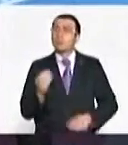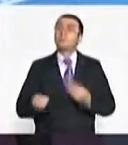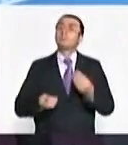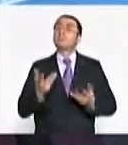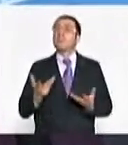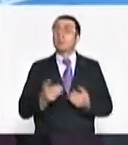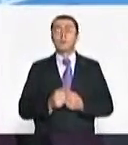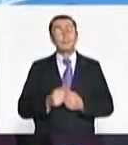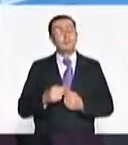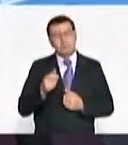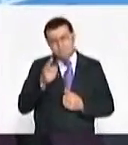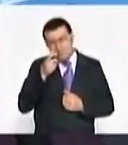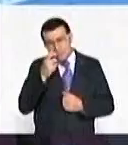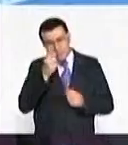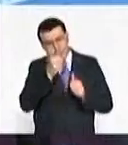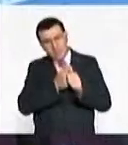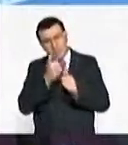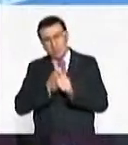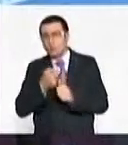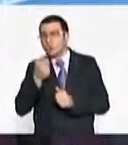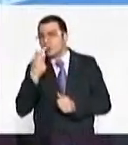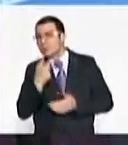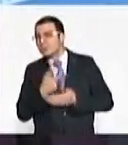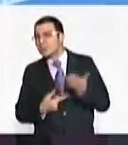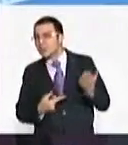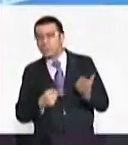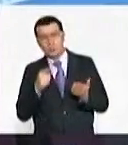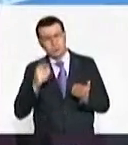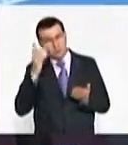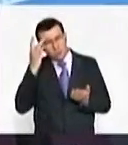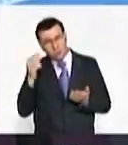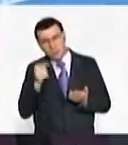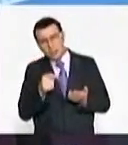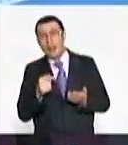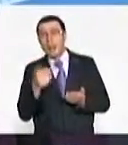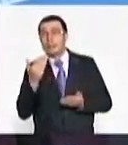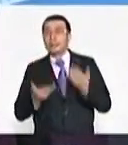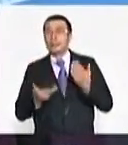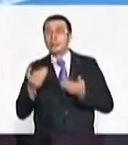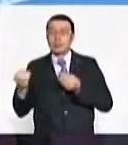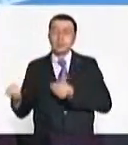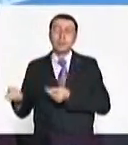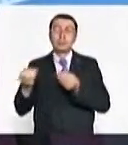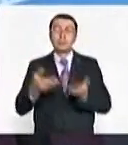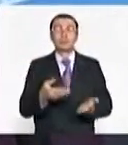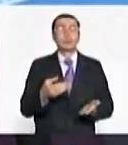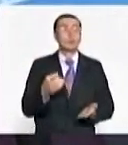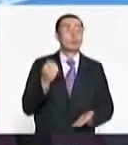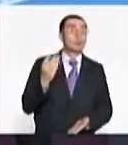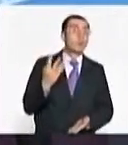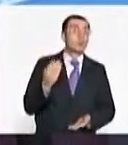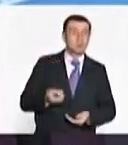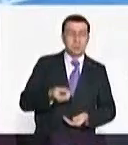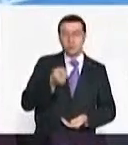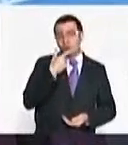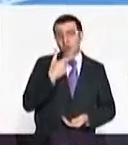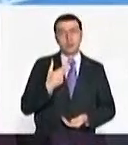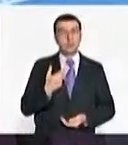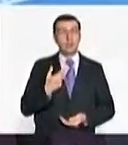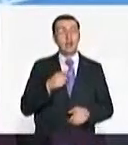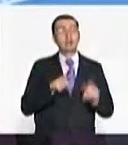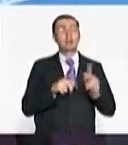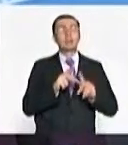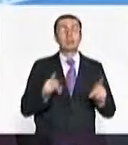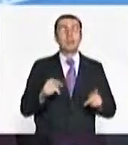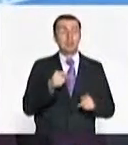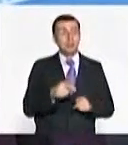ver qué está tomando cada paciente, con qué está siendo anticoagulado y definirle qué tipo de gingobiló y qué dosis puede tomar. Generalmente los pacientes que están anticoagulados